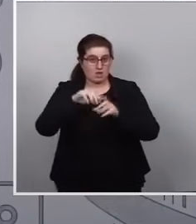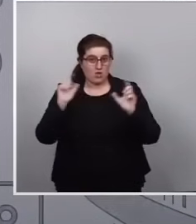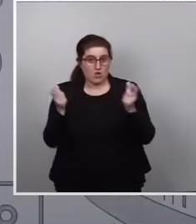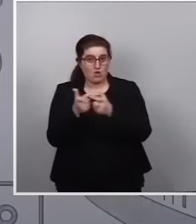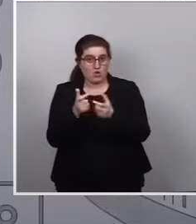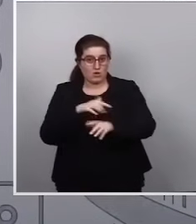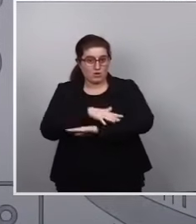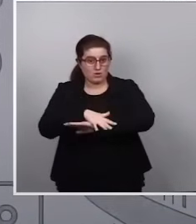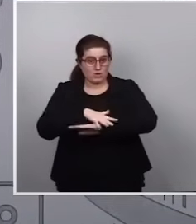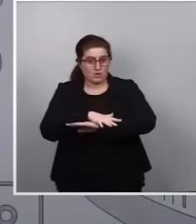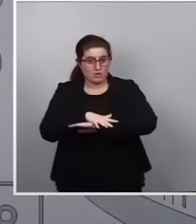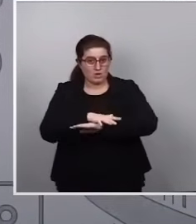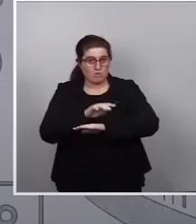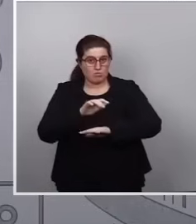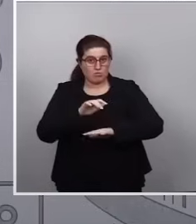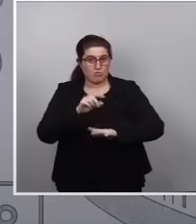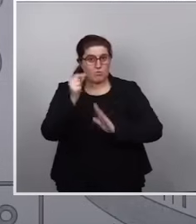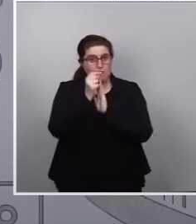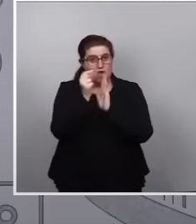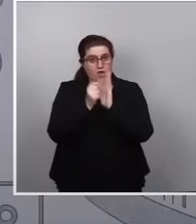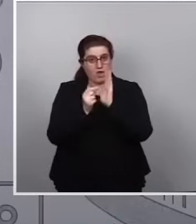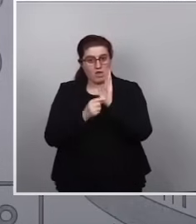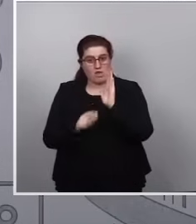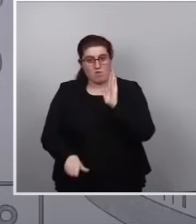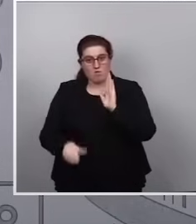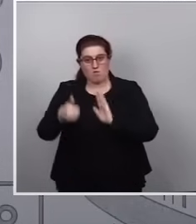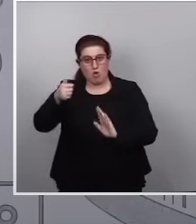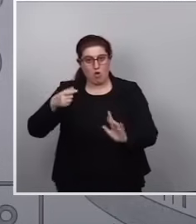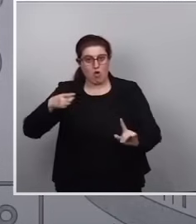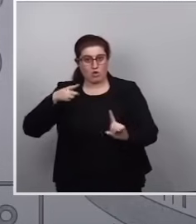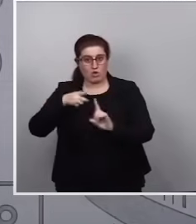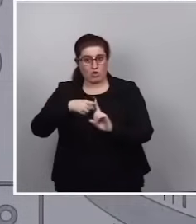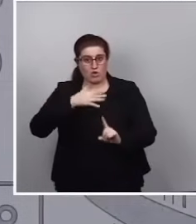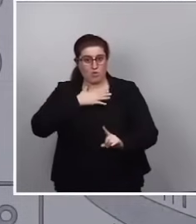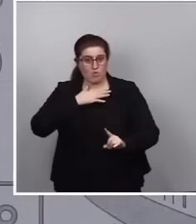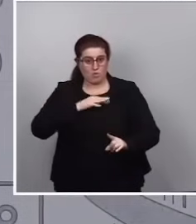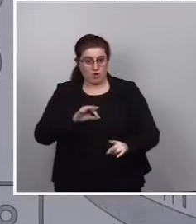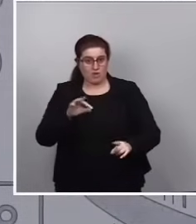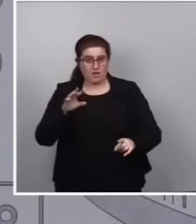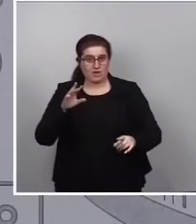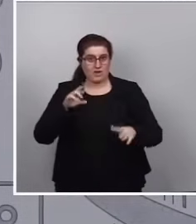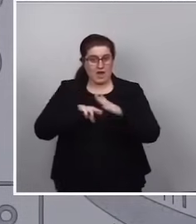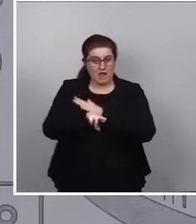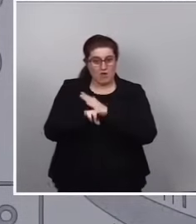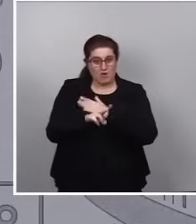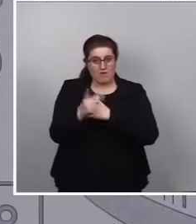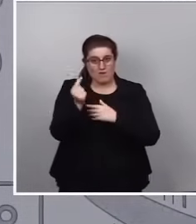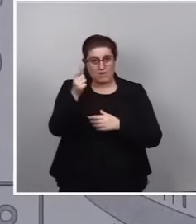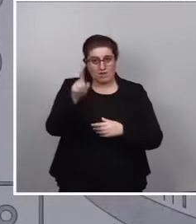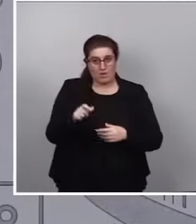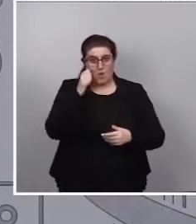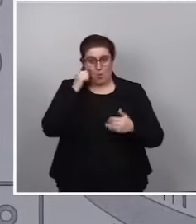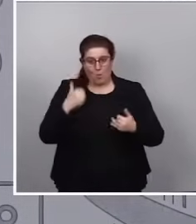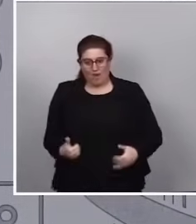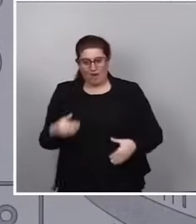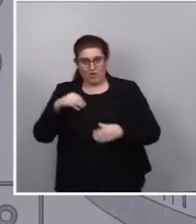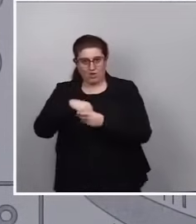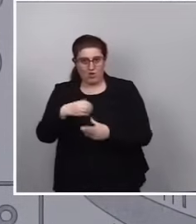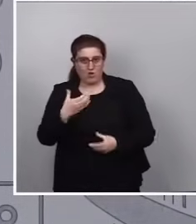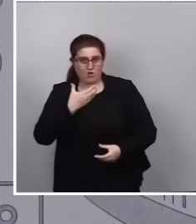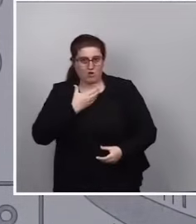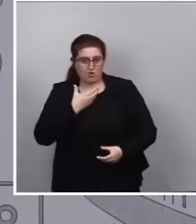ministros ha aprobado una serie de medidas para reforzar los recursos financieros y humanos de los ayuntamientos